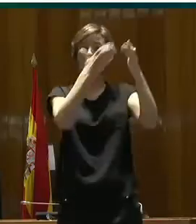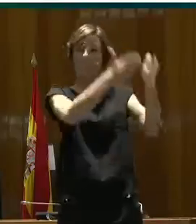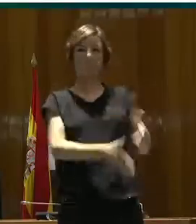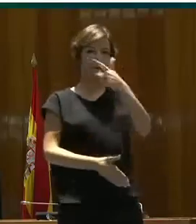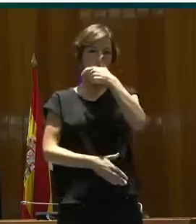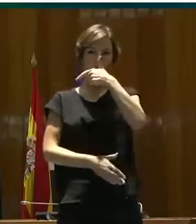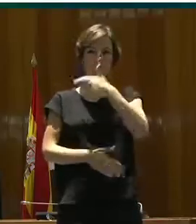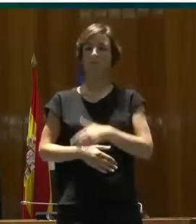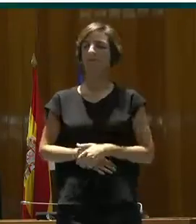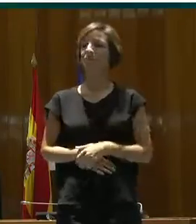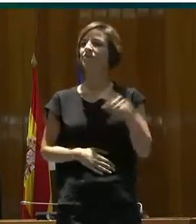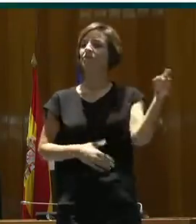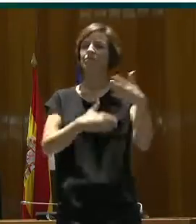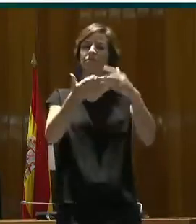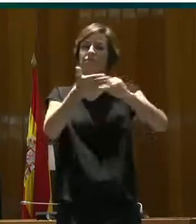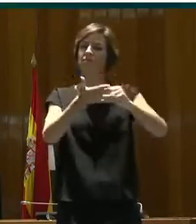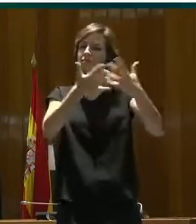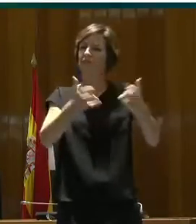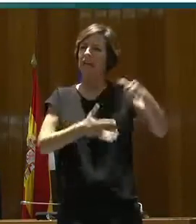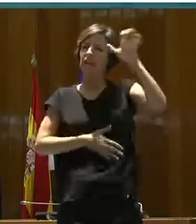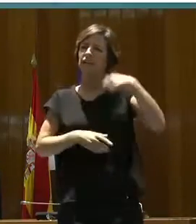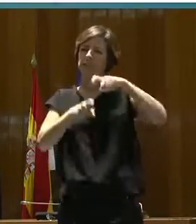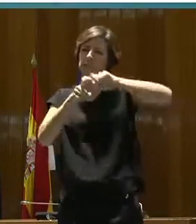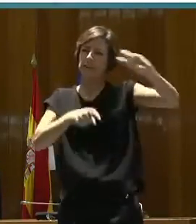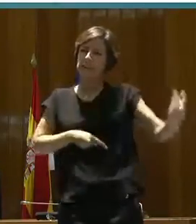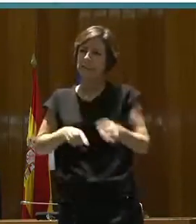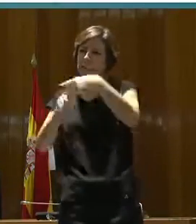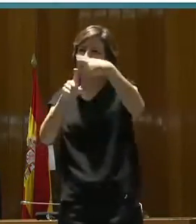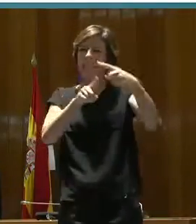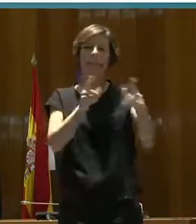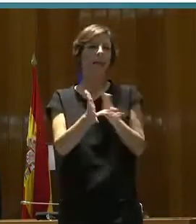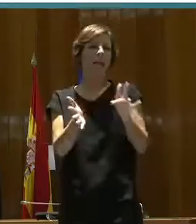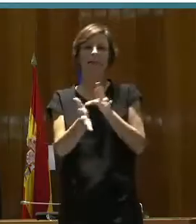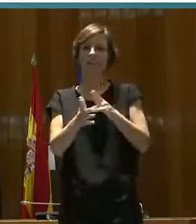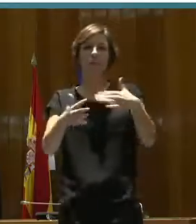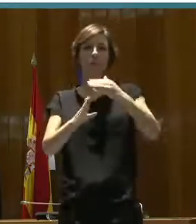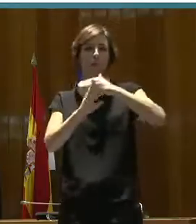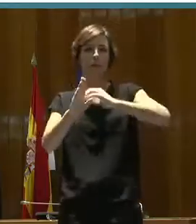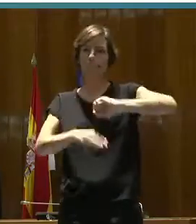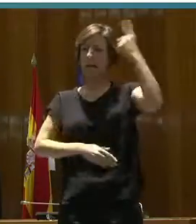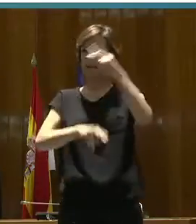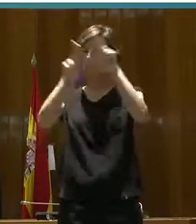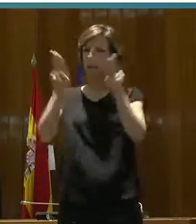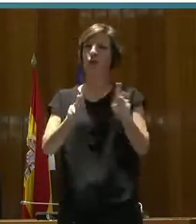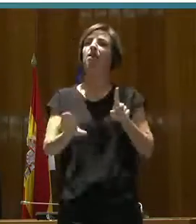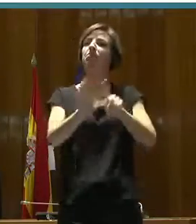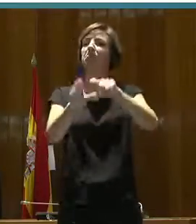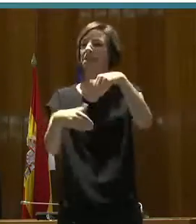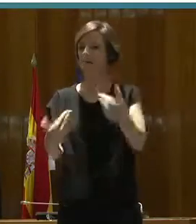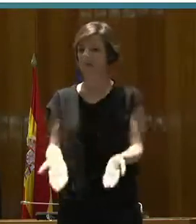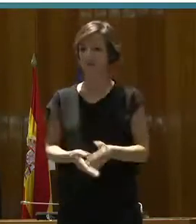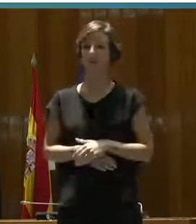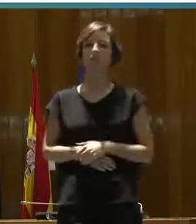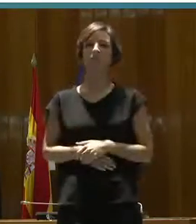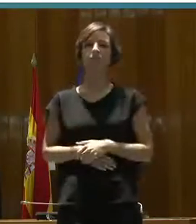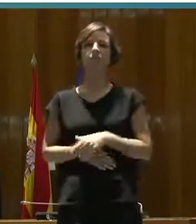Quer. Ha escrito artículos científicos de muy diversa índole en revistas de primer nivel científico internacional.